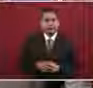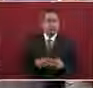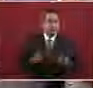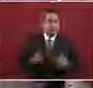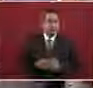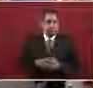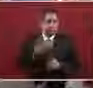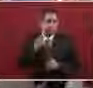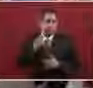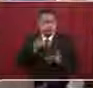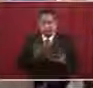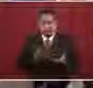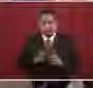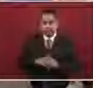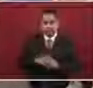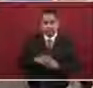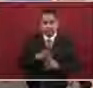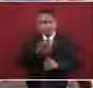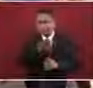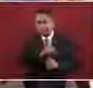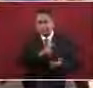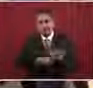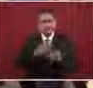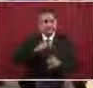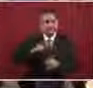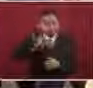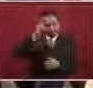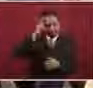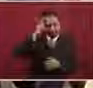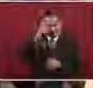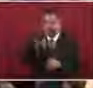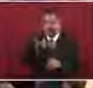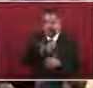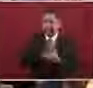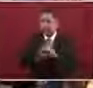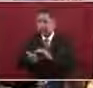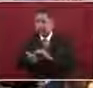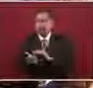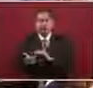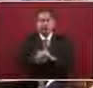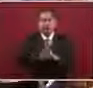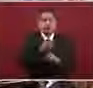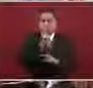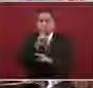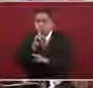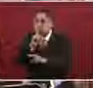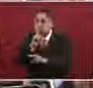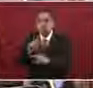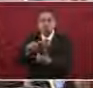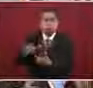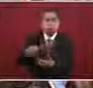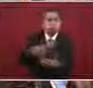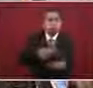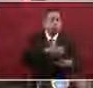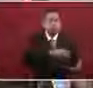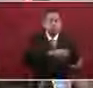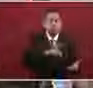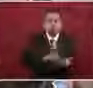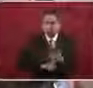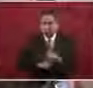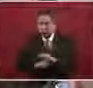la política de Porfirio Díaz, el maiceo, el reparto de maíz con gorgojo.